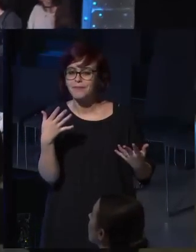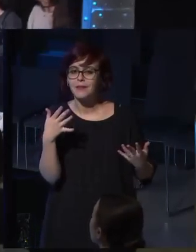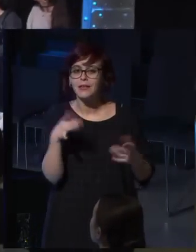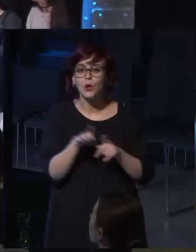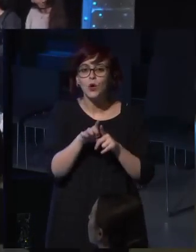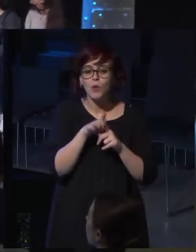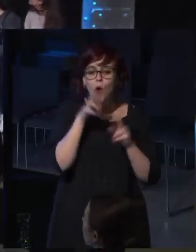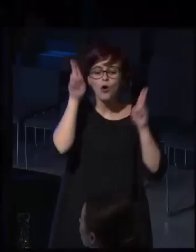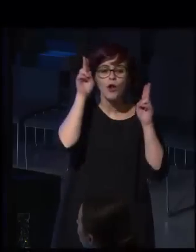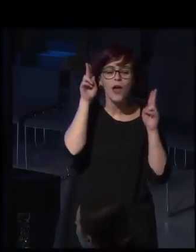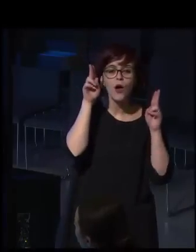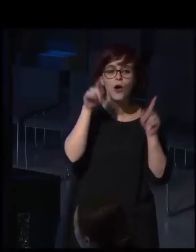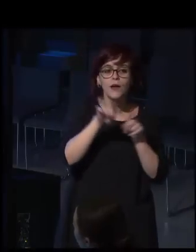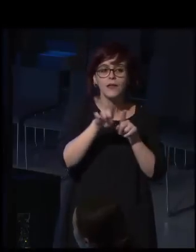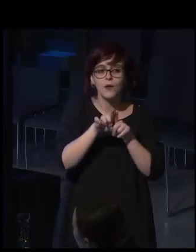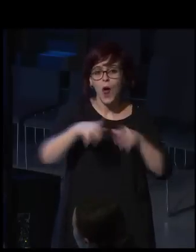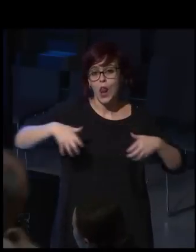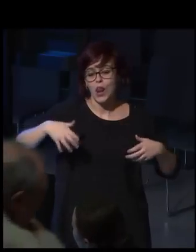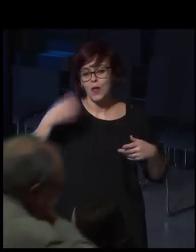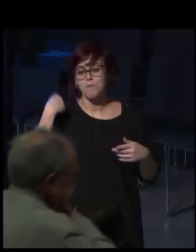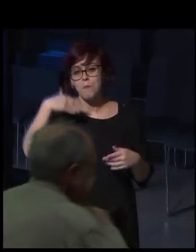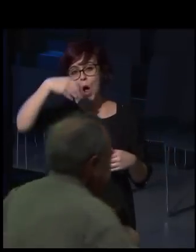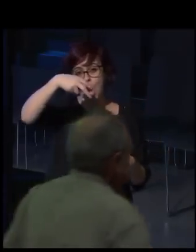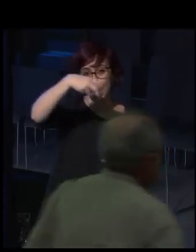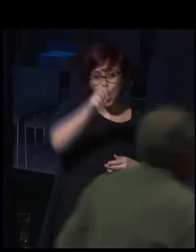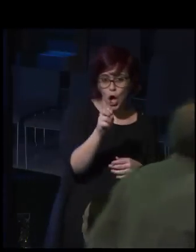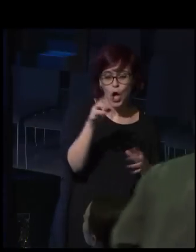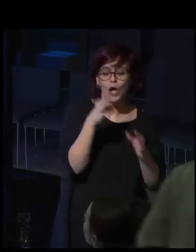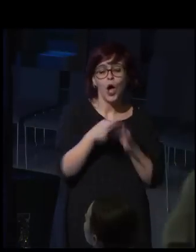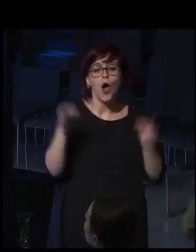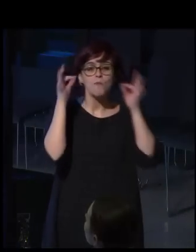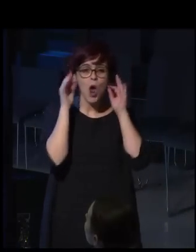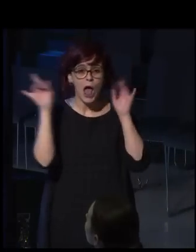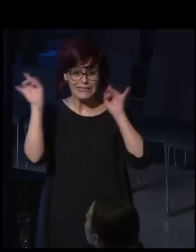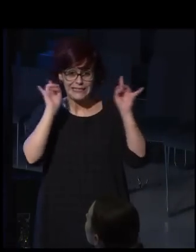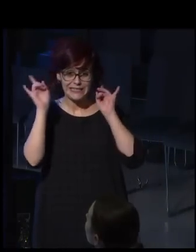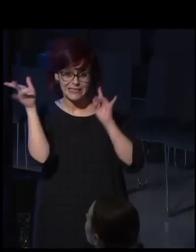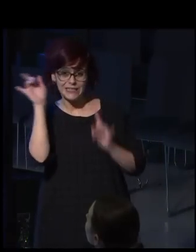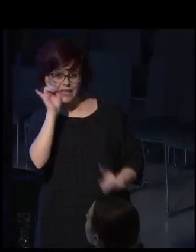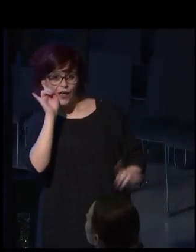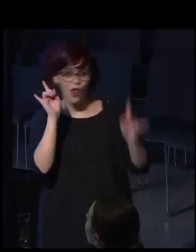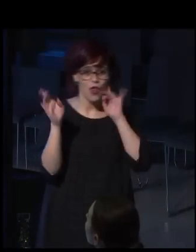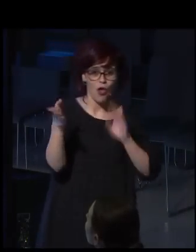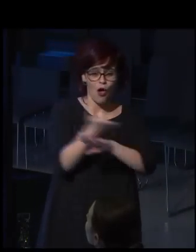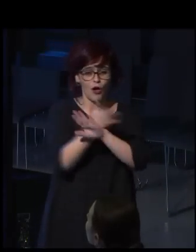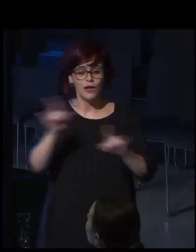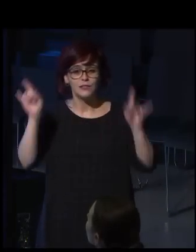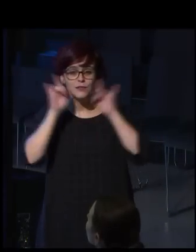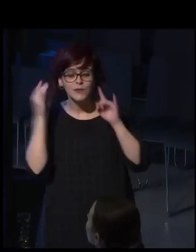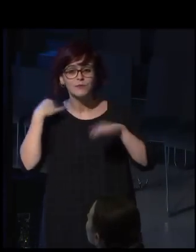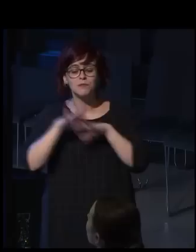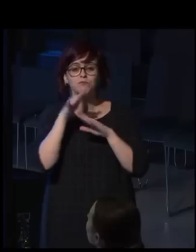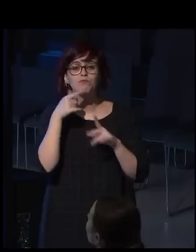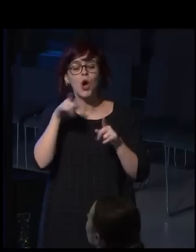cómo sería el conejo en mono, en estéreo, con delay, esas repeticiones. Con la disonancia cuando